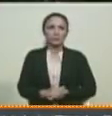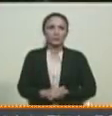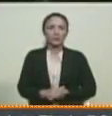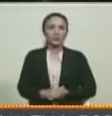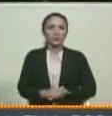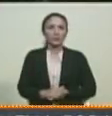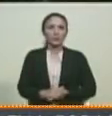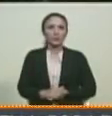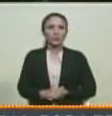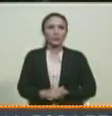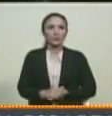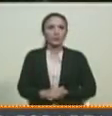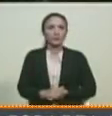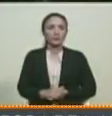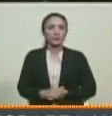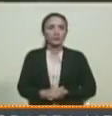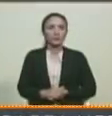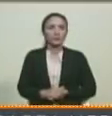momento histórico.